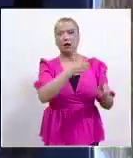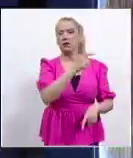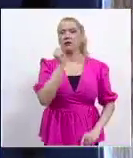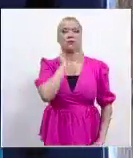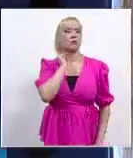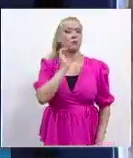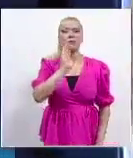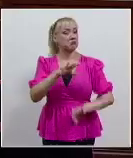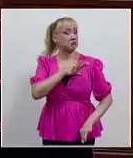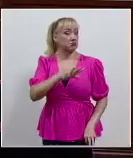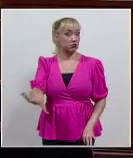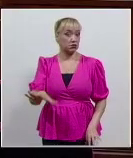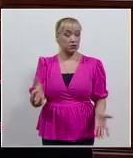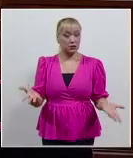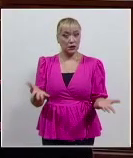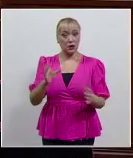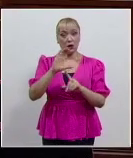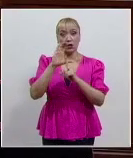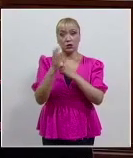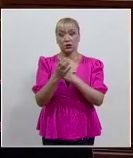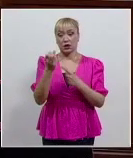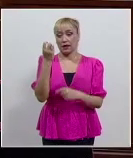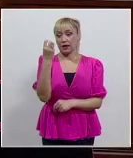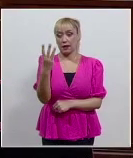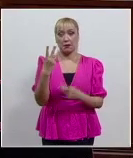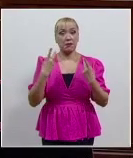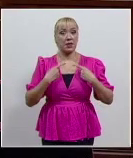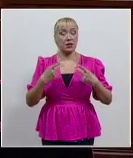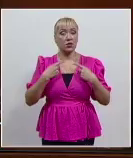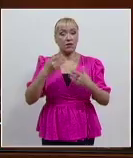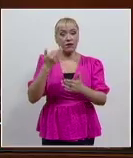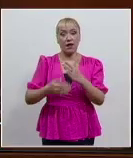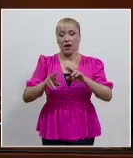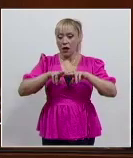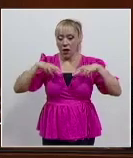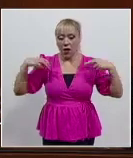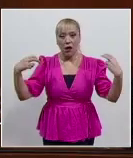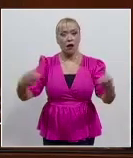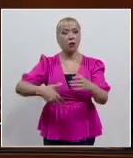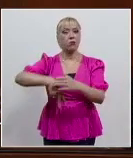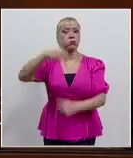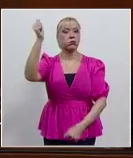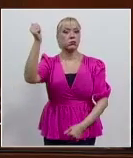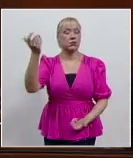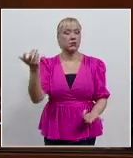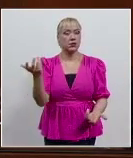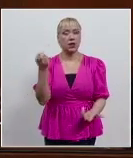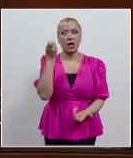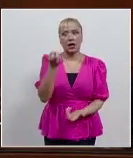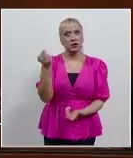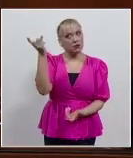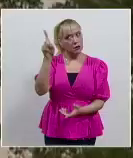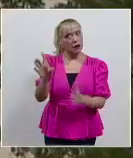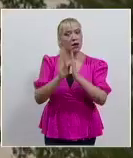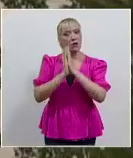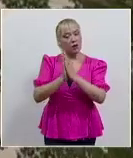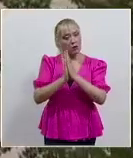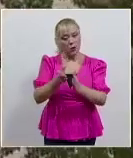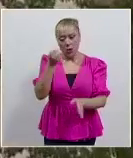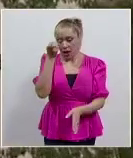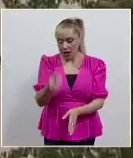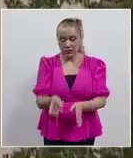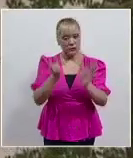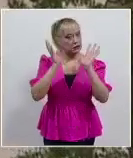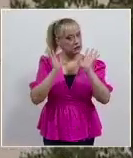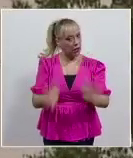comisionados. Por mayoría de votos, el Pleno de la Corte ordenó al Senado que, en este periodo de sesiones, cumpla con